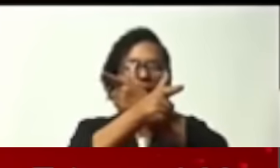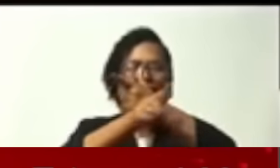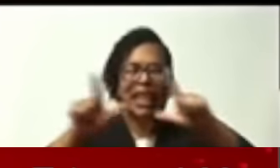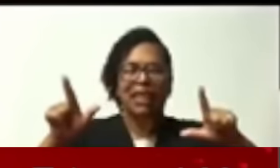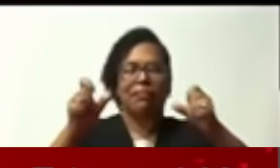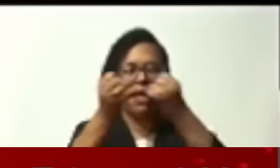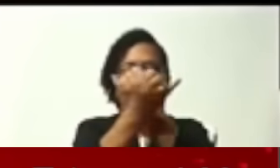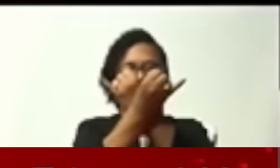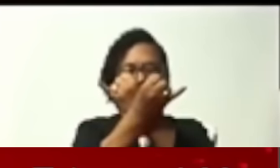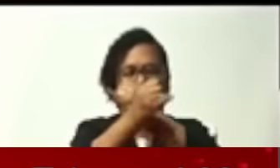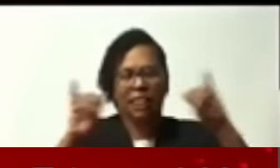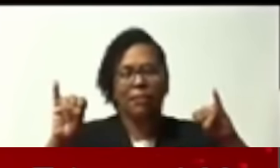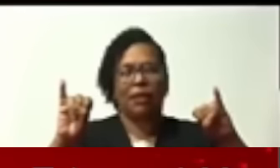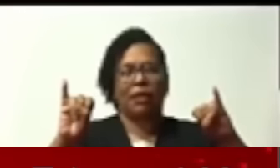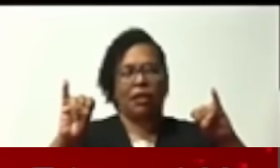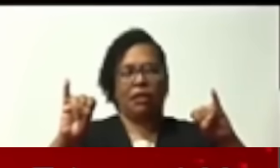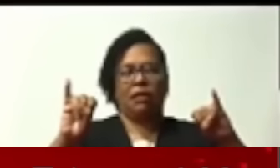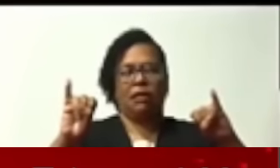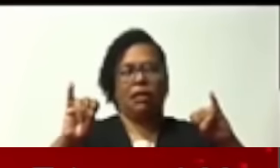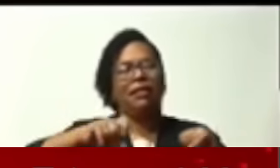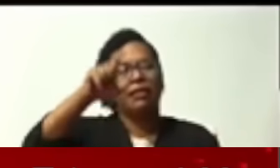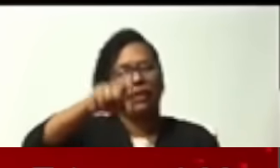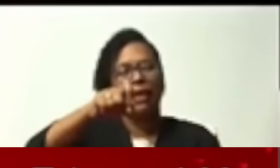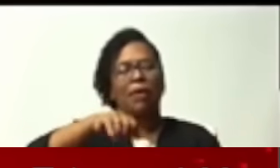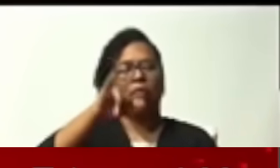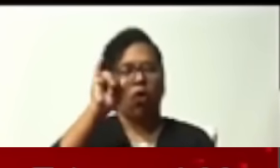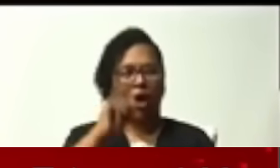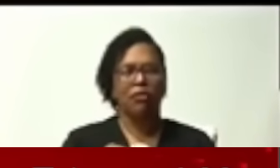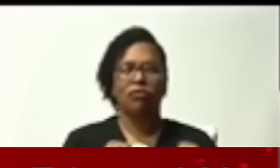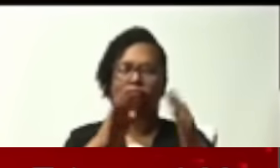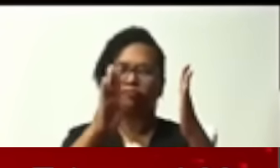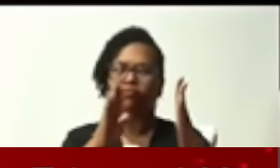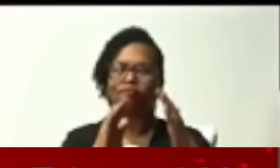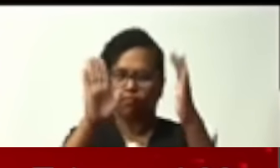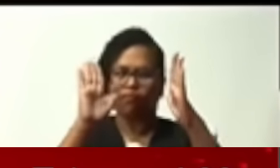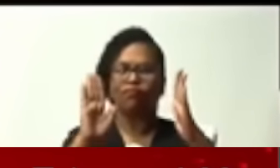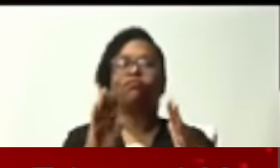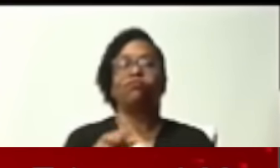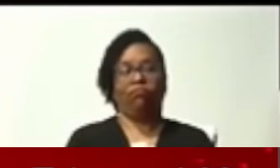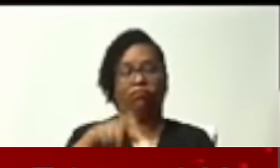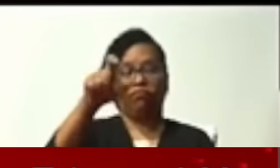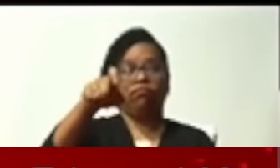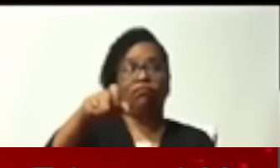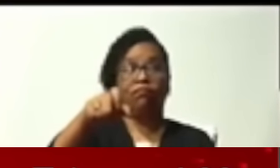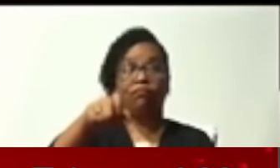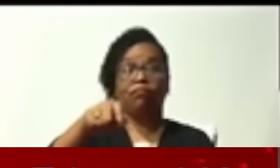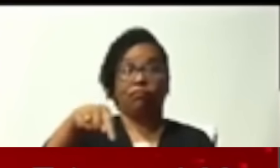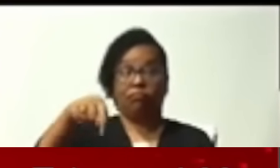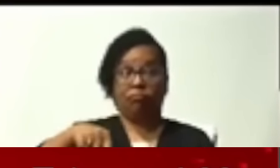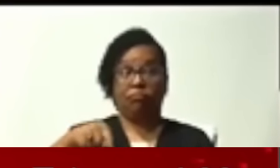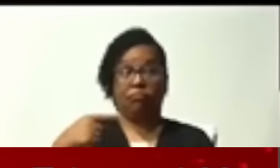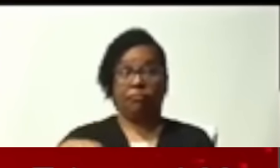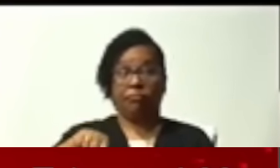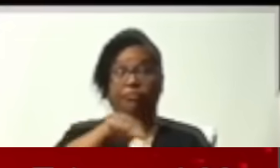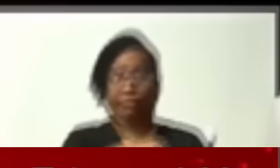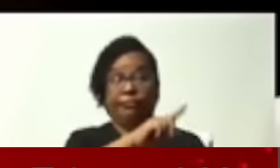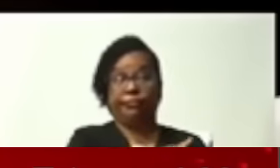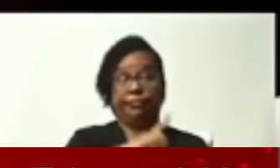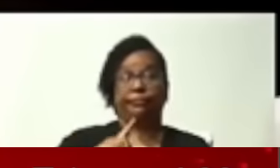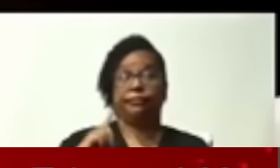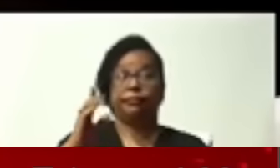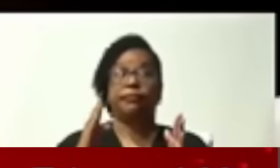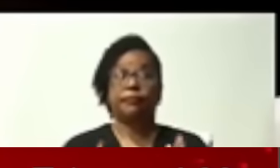cada ciudadano y de los legisladores que estamos acá en esta Cámara de Diputados. Tanto así es el compromiso que